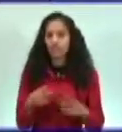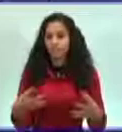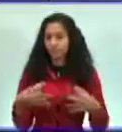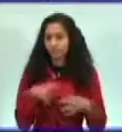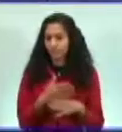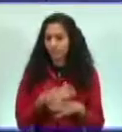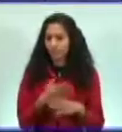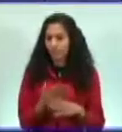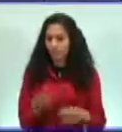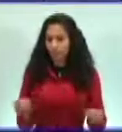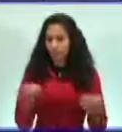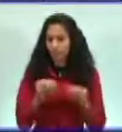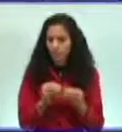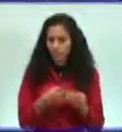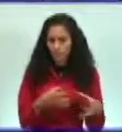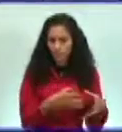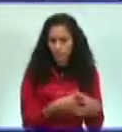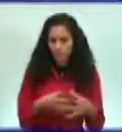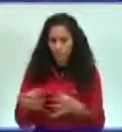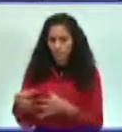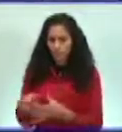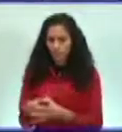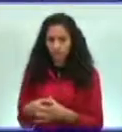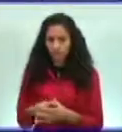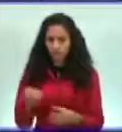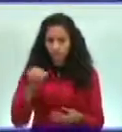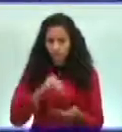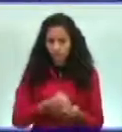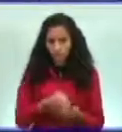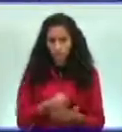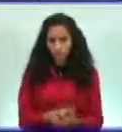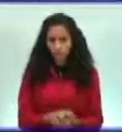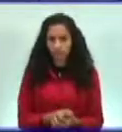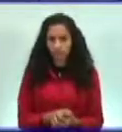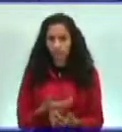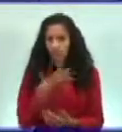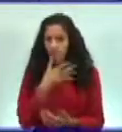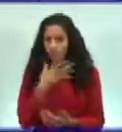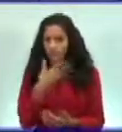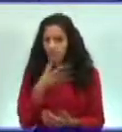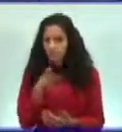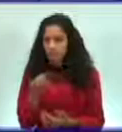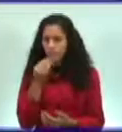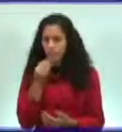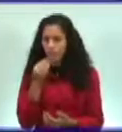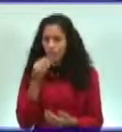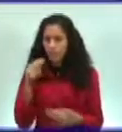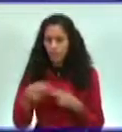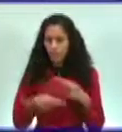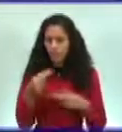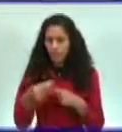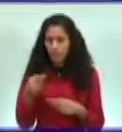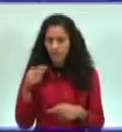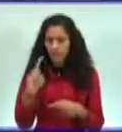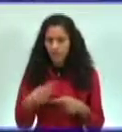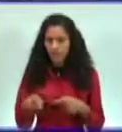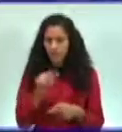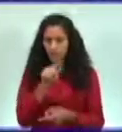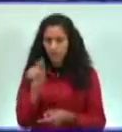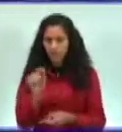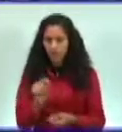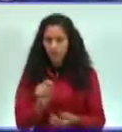unir, agrupar, agregar. ¿Qué les parece si me acompañan en la siguiente